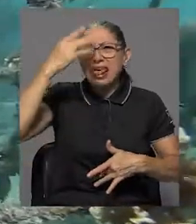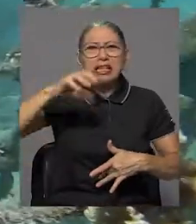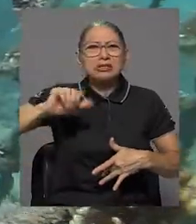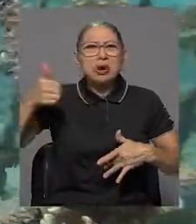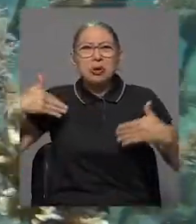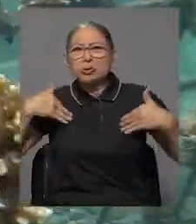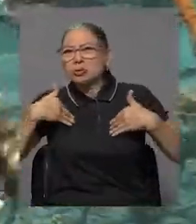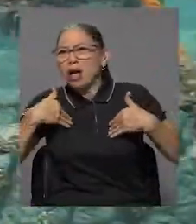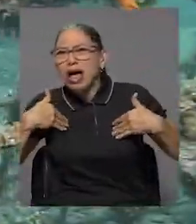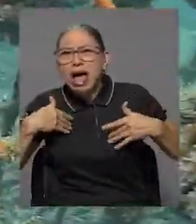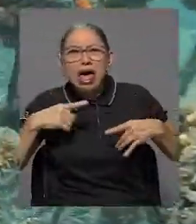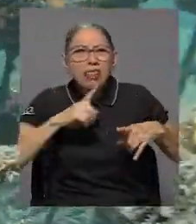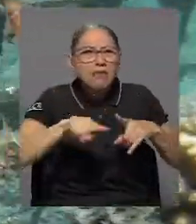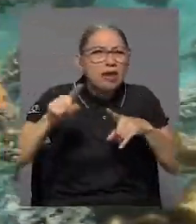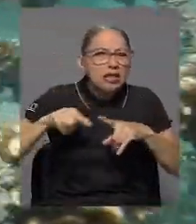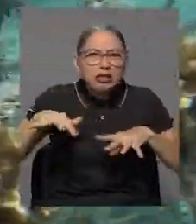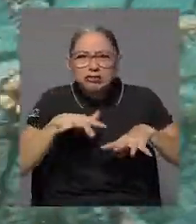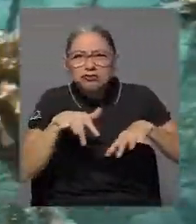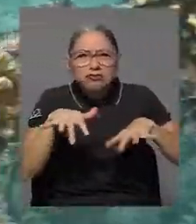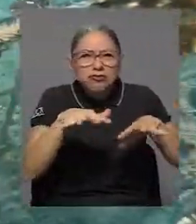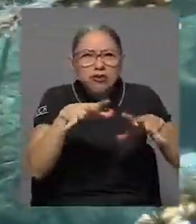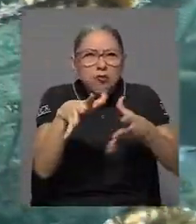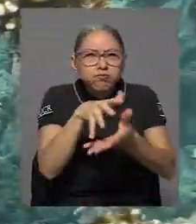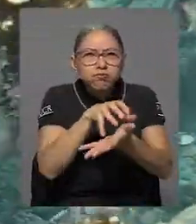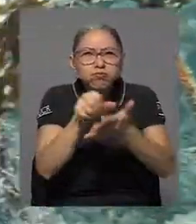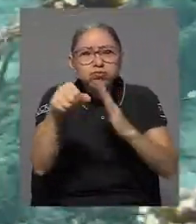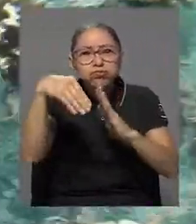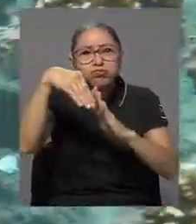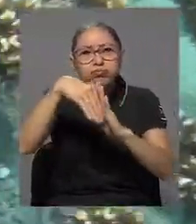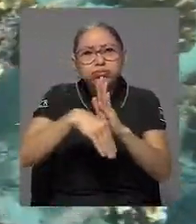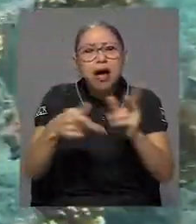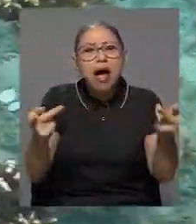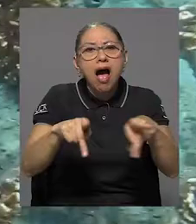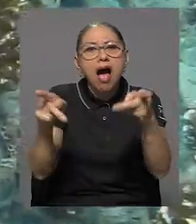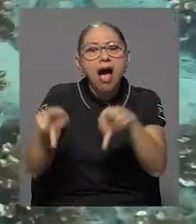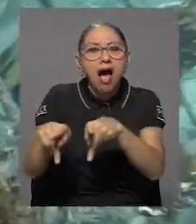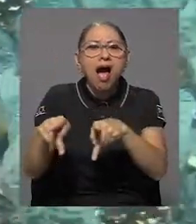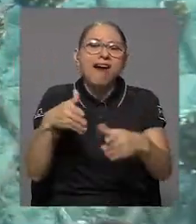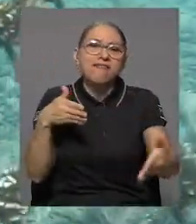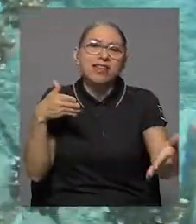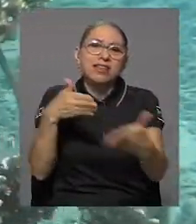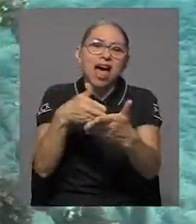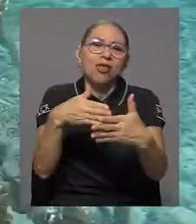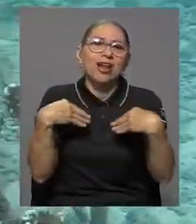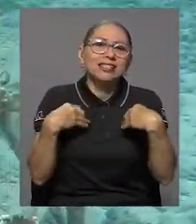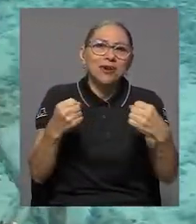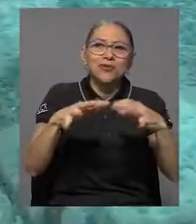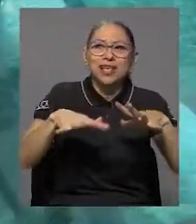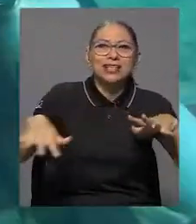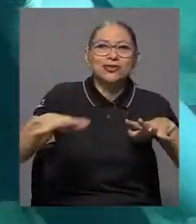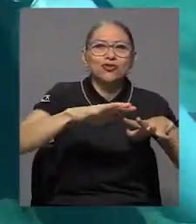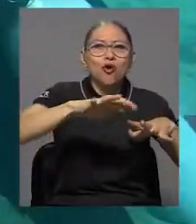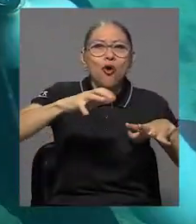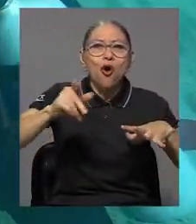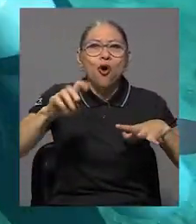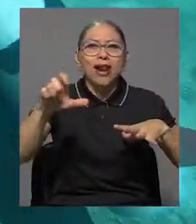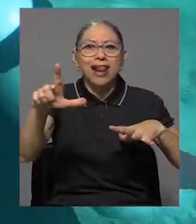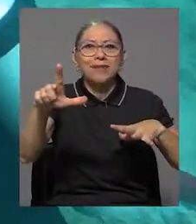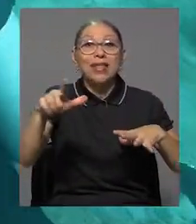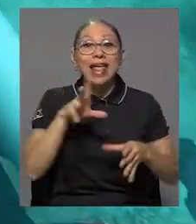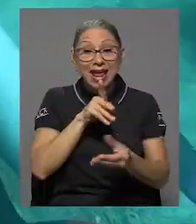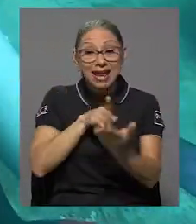mala planificación costera, varias cosas han pasado que han afectado la salud de estos ecosistemas. En el